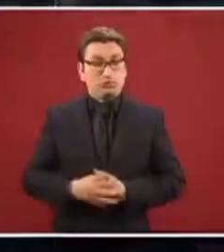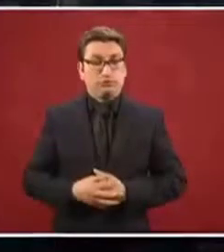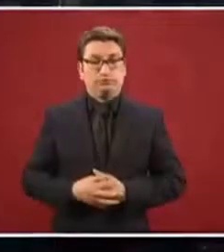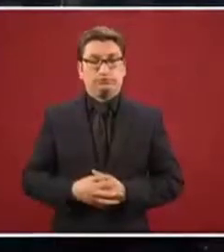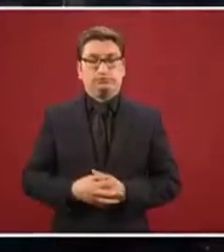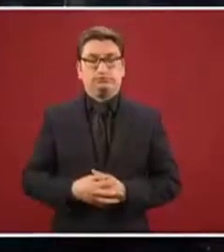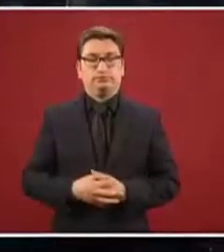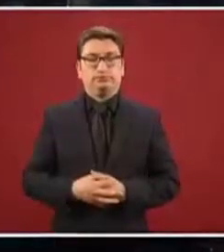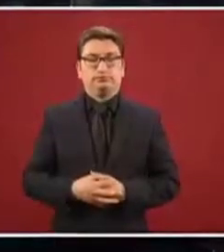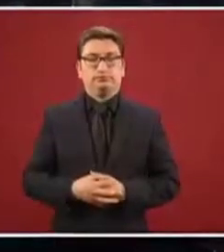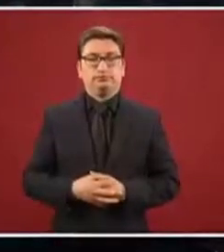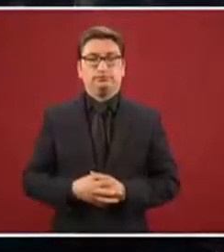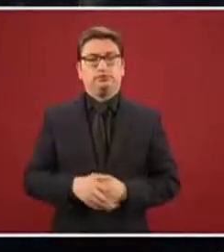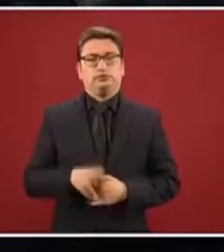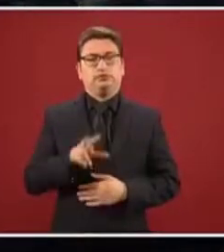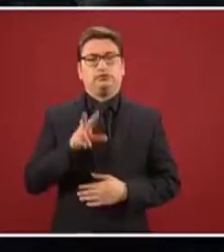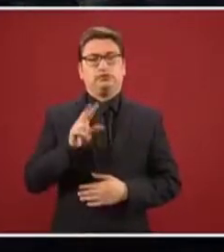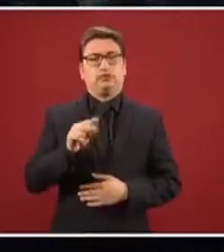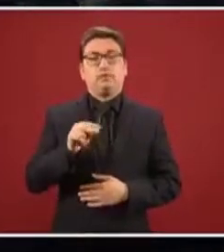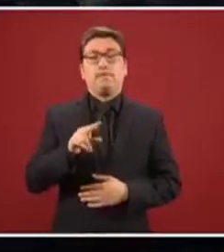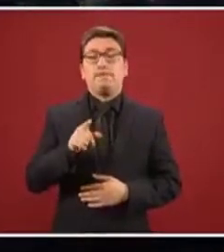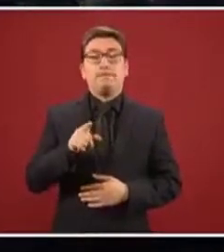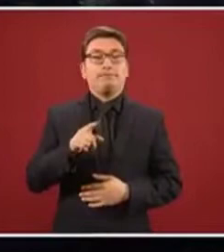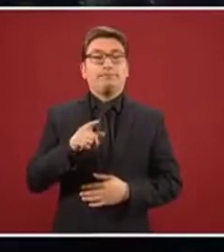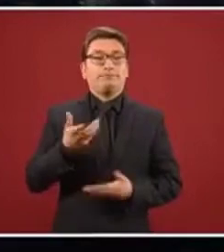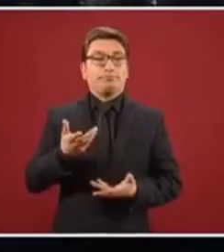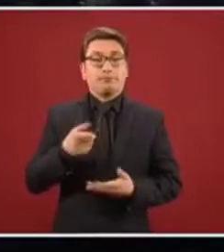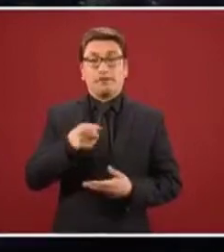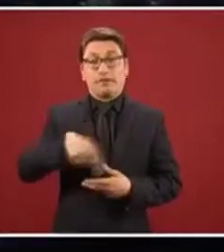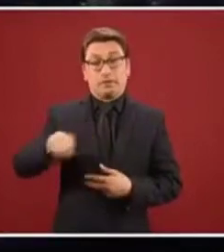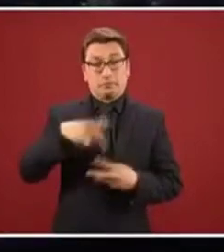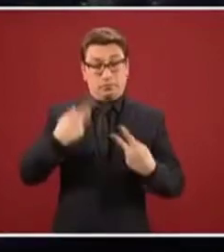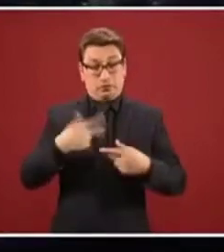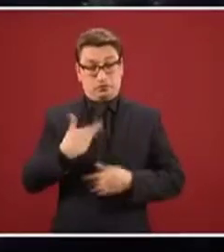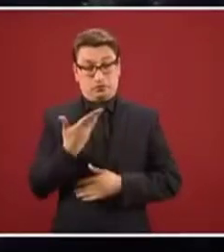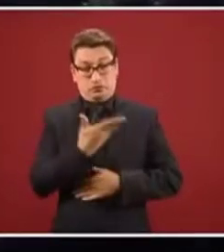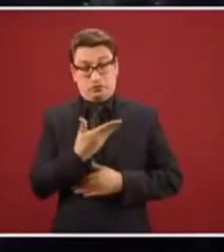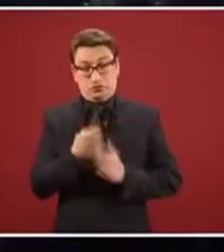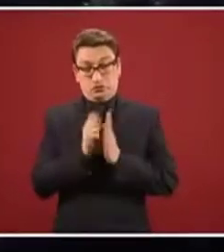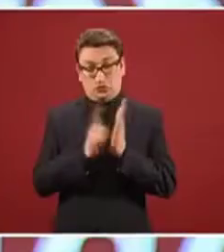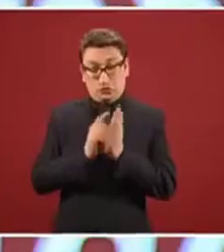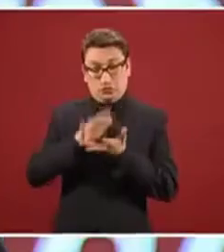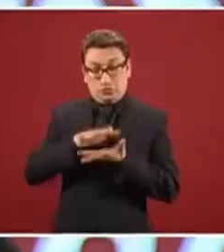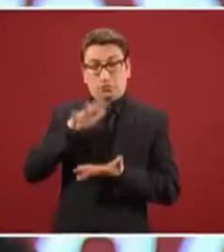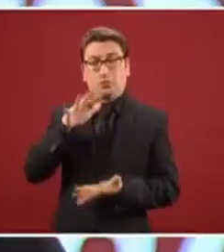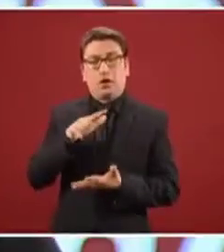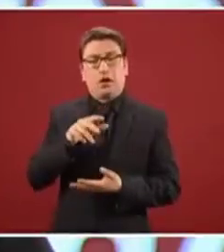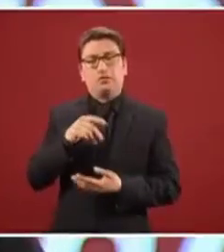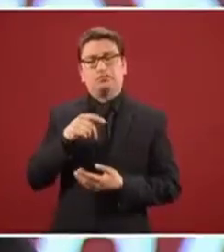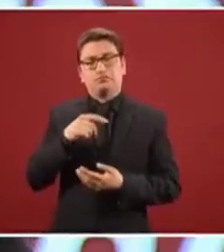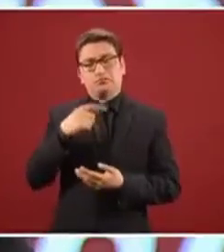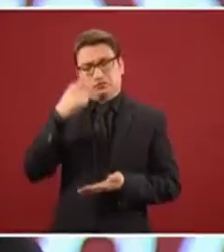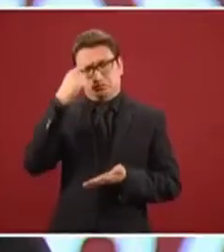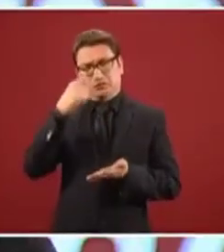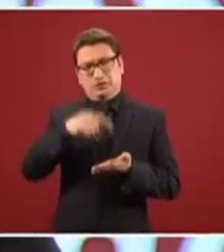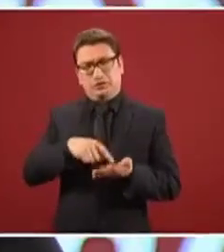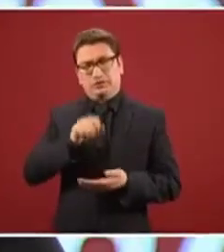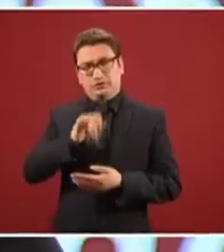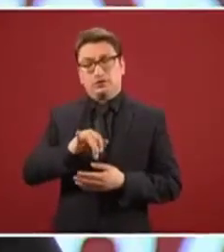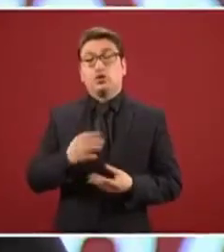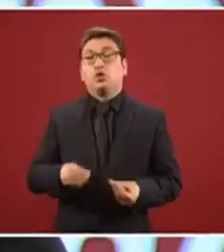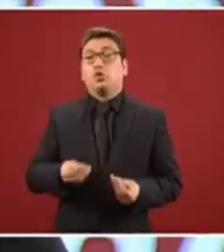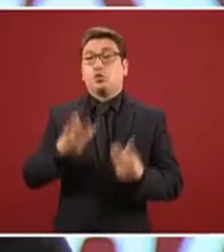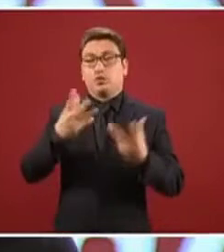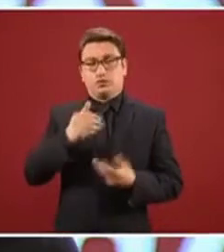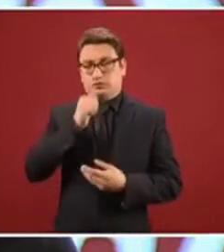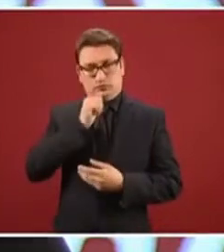No, la mayor parte de las solicitudes estimamos que van a ser favorables, la mayor parte. No te puedo dar la cifra total